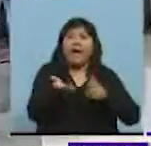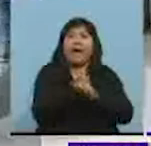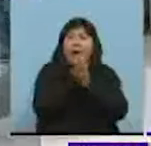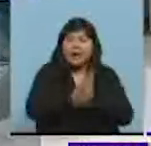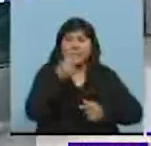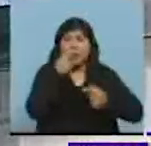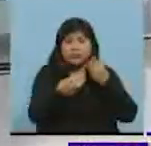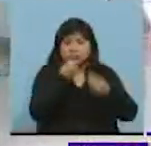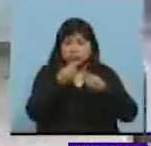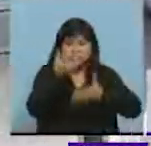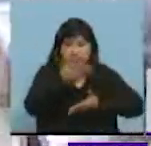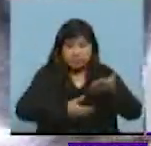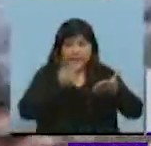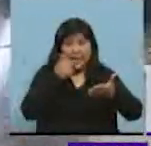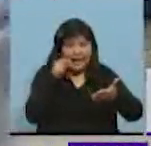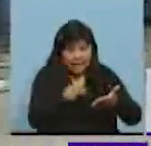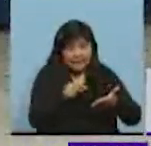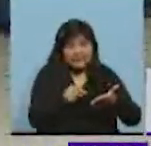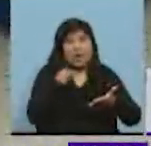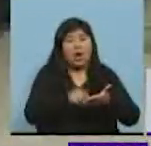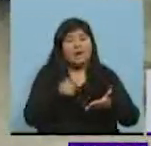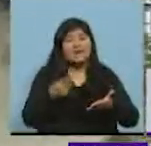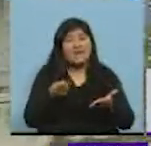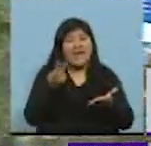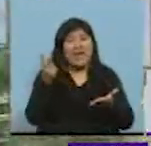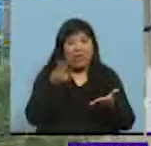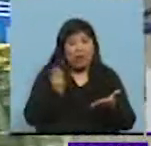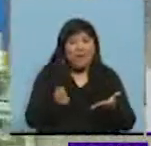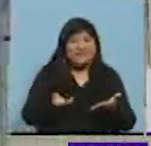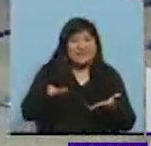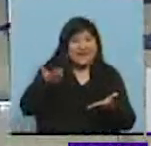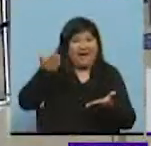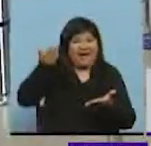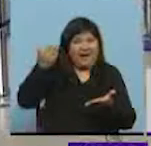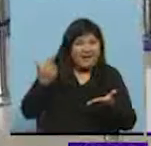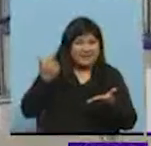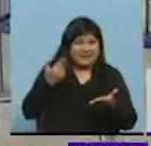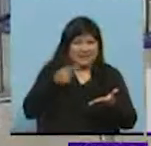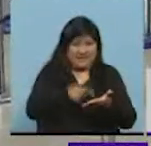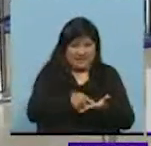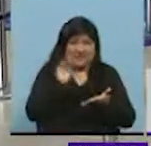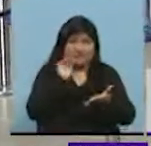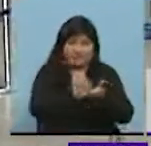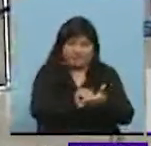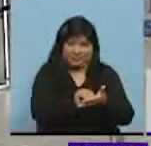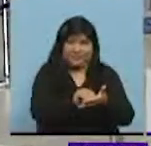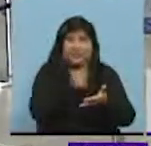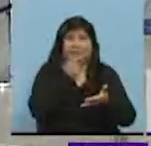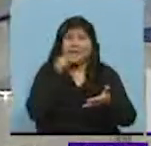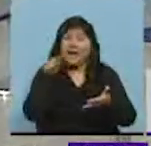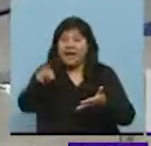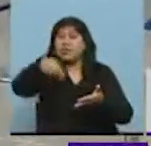el bimestre anterior sí que creo que hay un poco la confusión que le generó de cómo podemos estar como